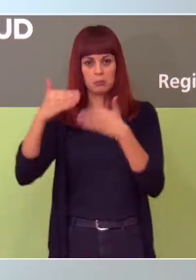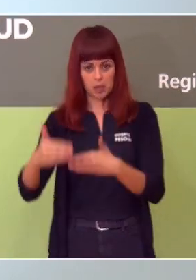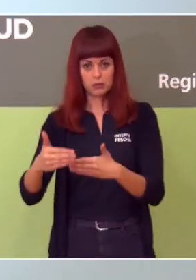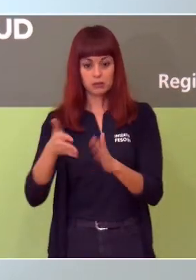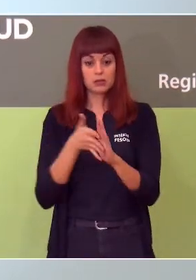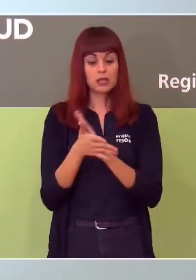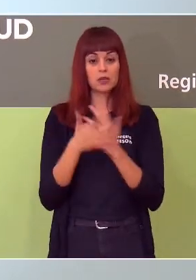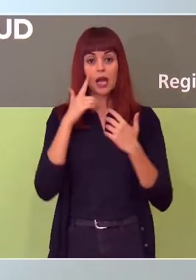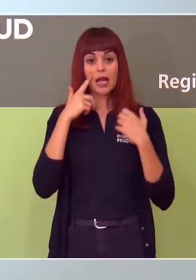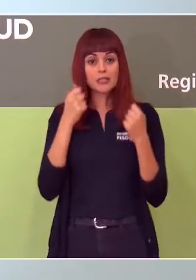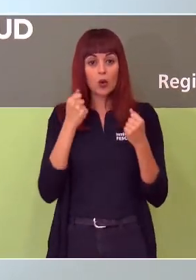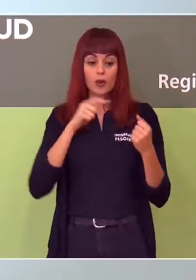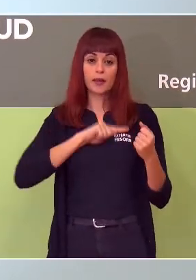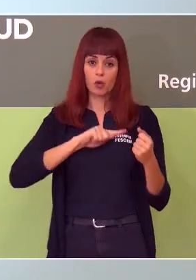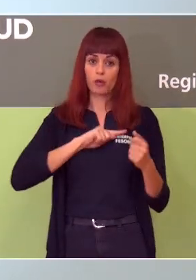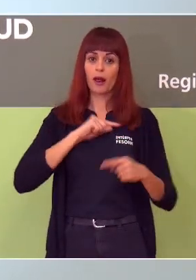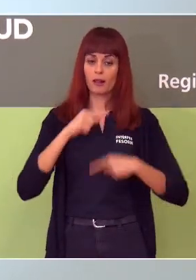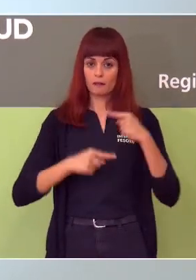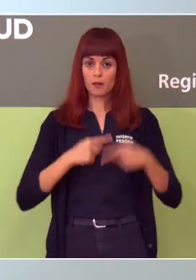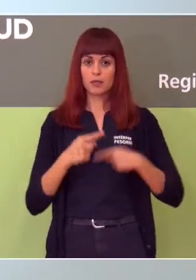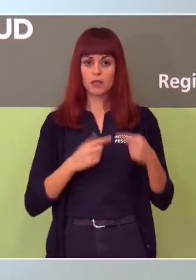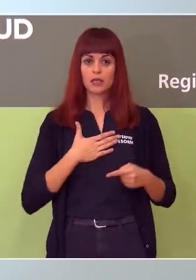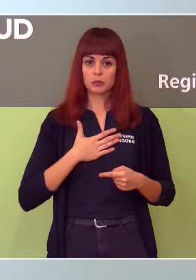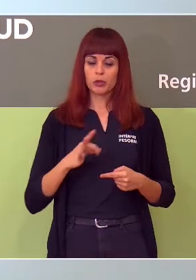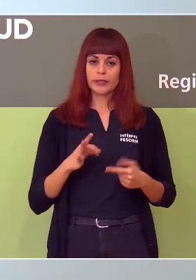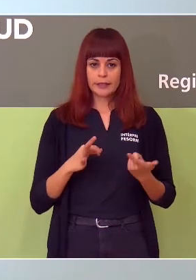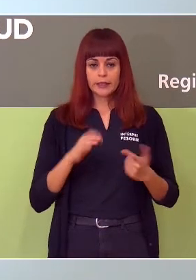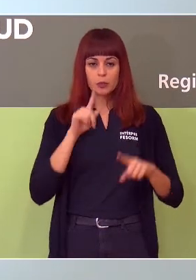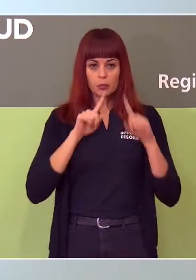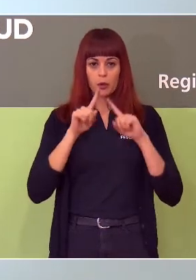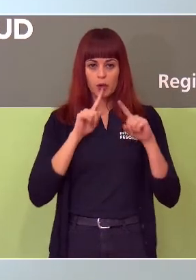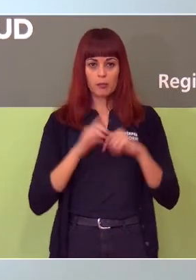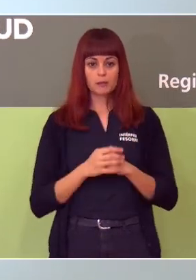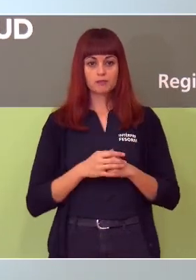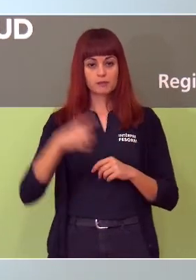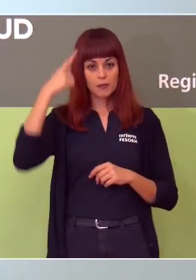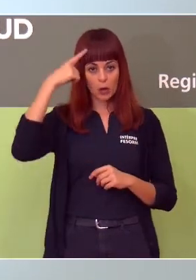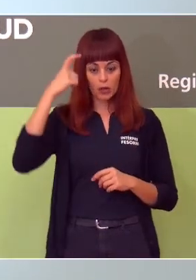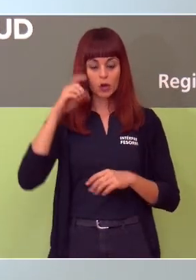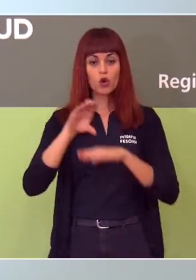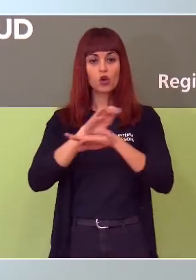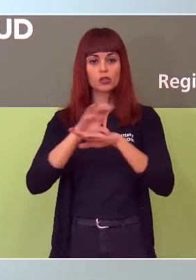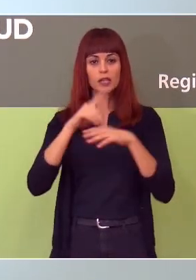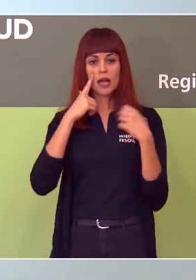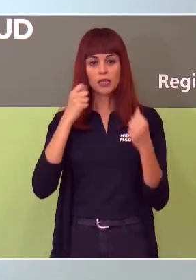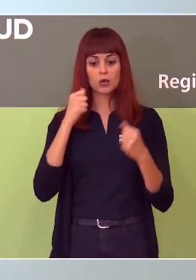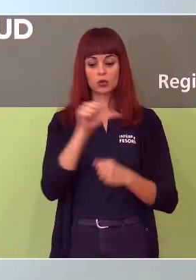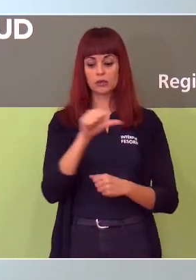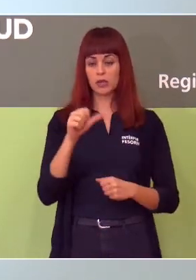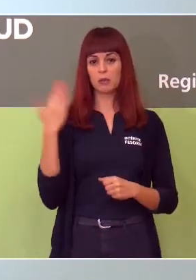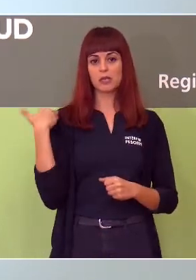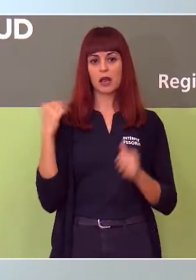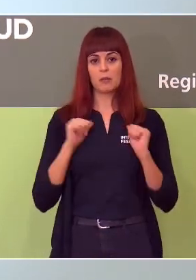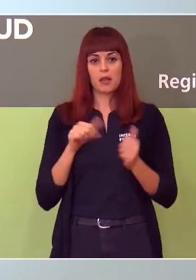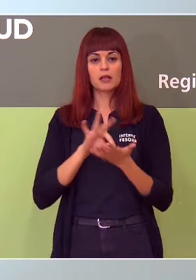salud emocional de muchas familias puede presentar algunas grietas. Para ello, recordar que la Consejería de Salud puso en marcha la semana pasada un